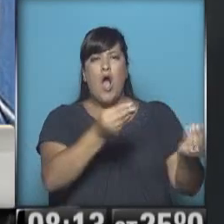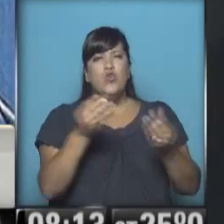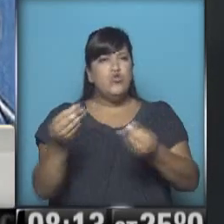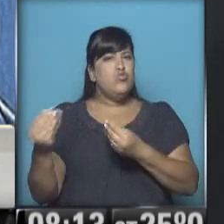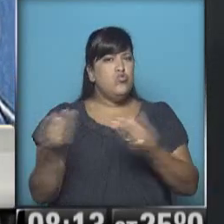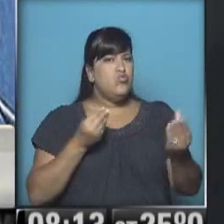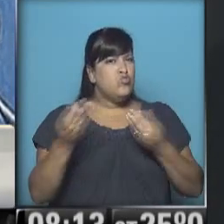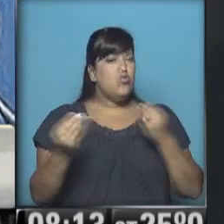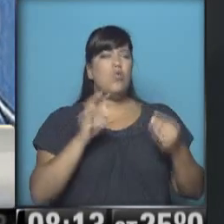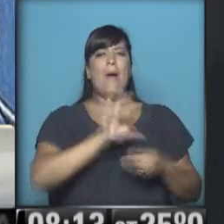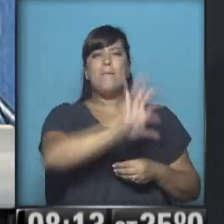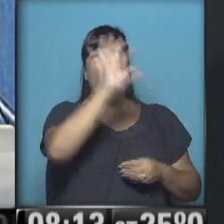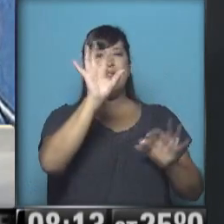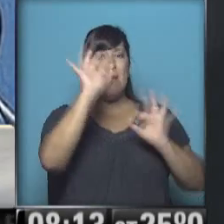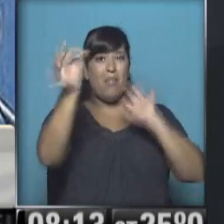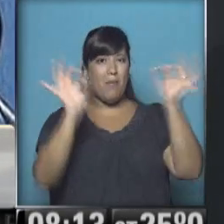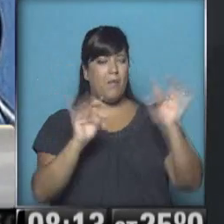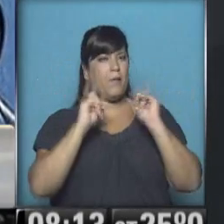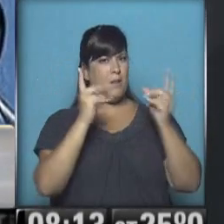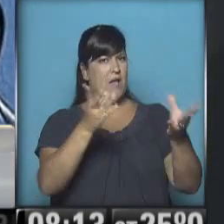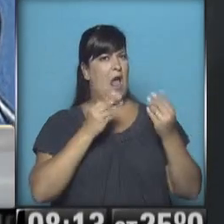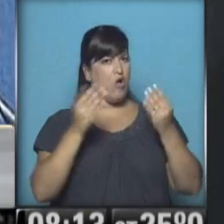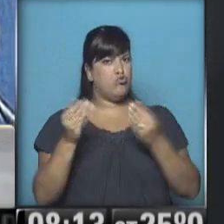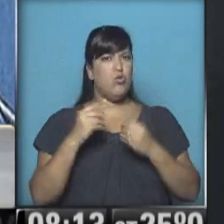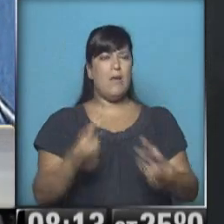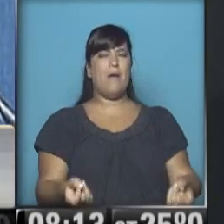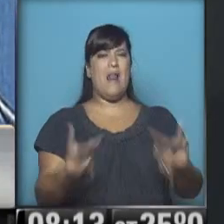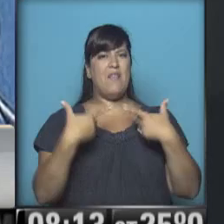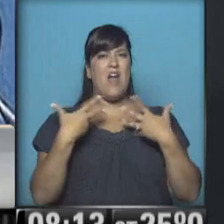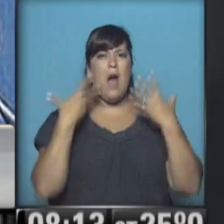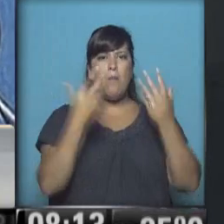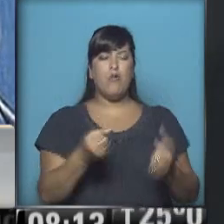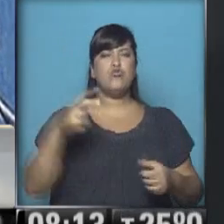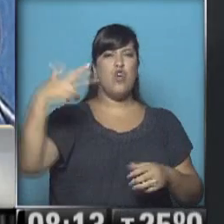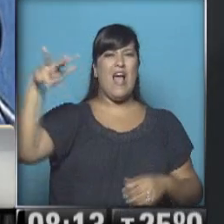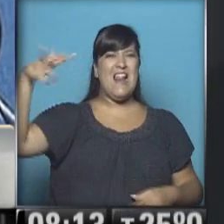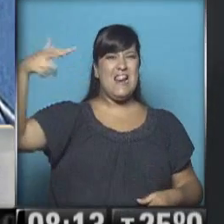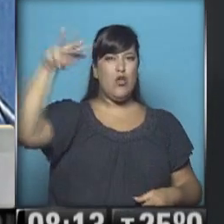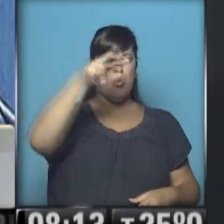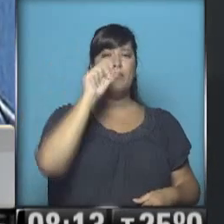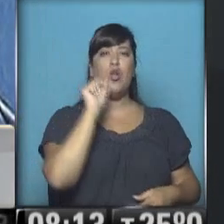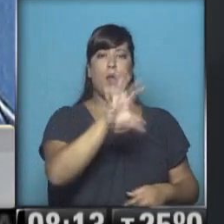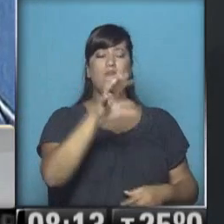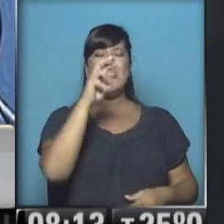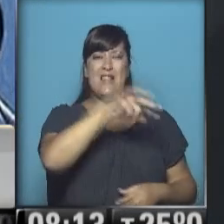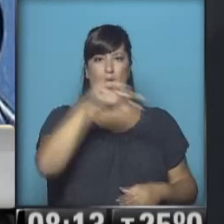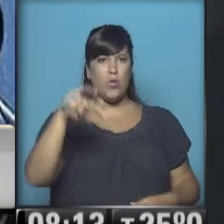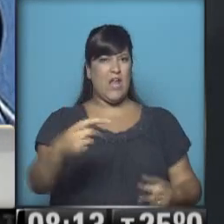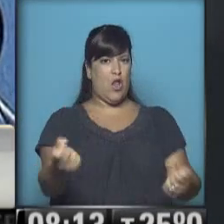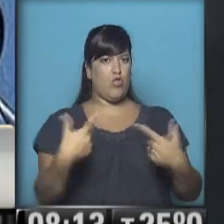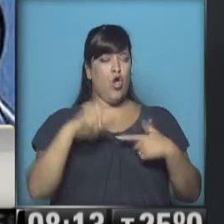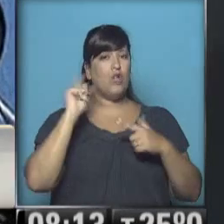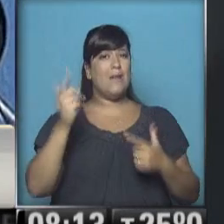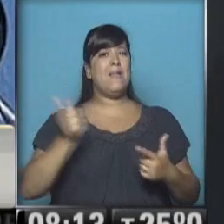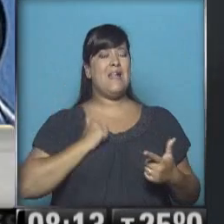las provincias de la región para también dotar del apoyo de un helicóptero aportado por la provincia de Neuquén, también del